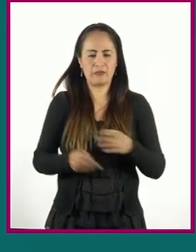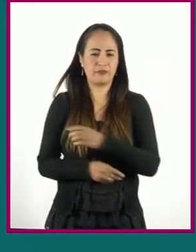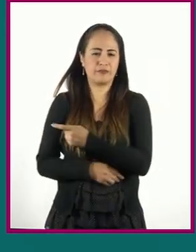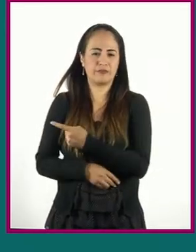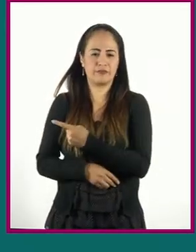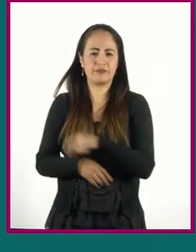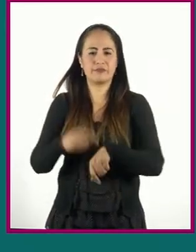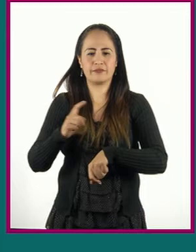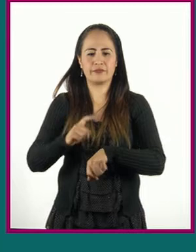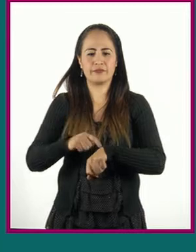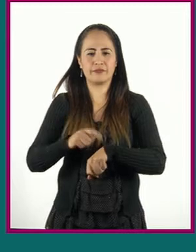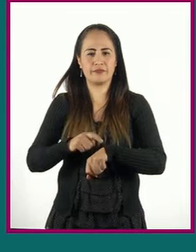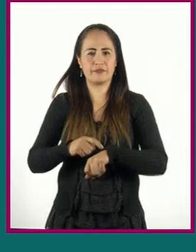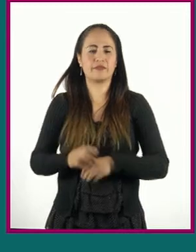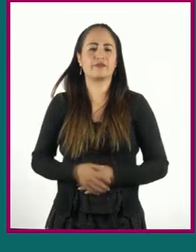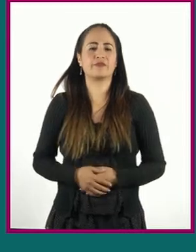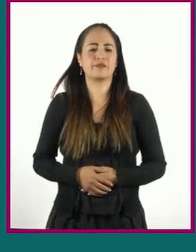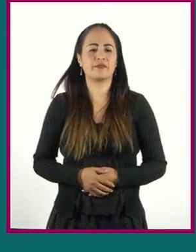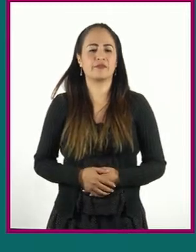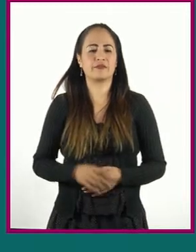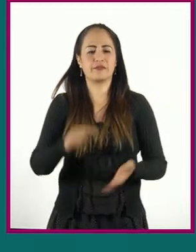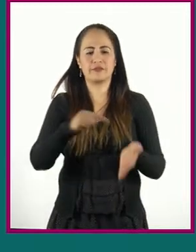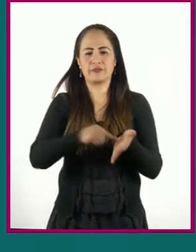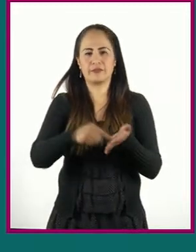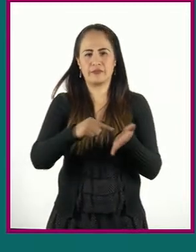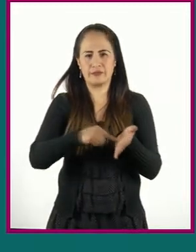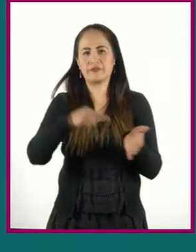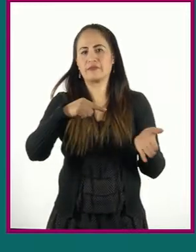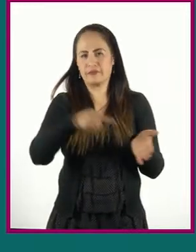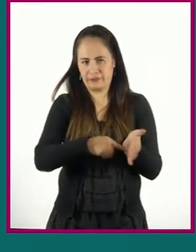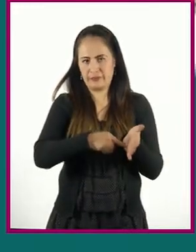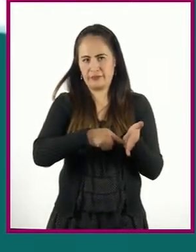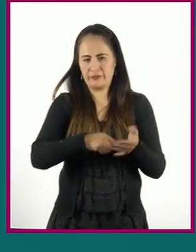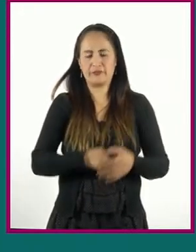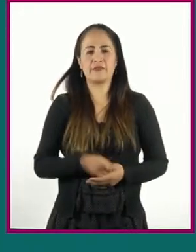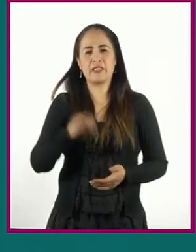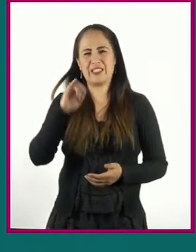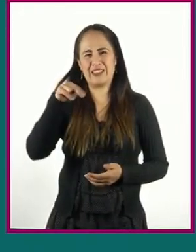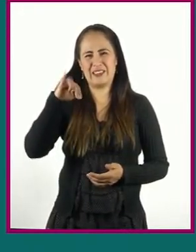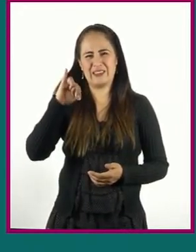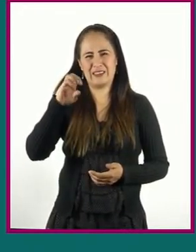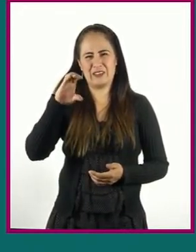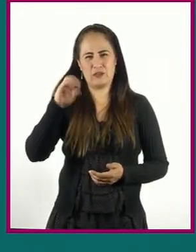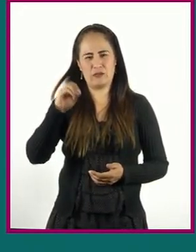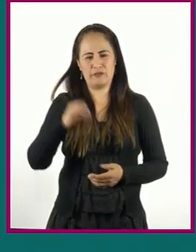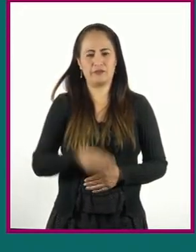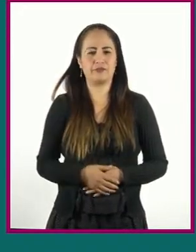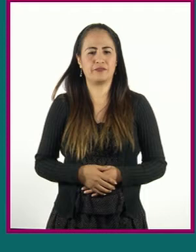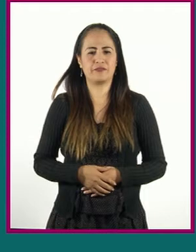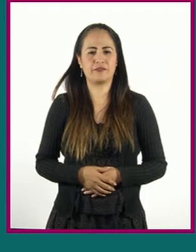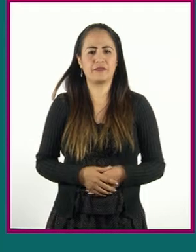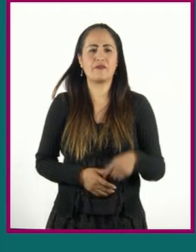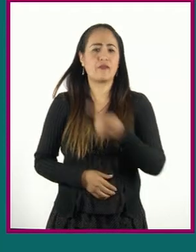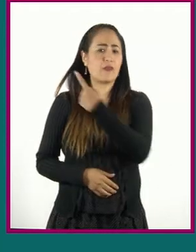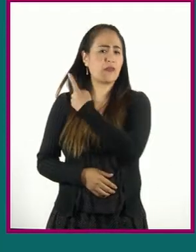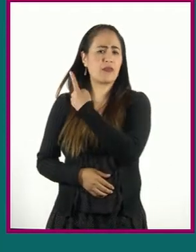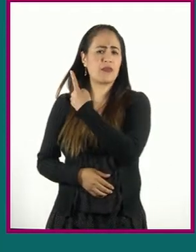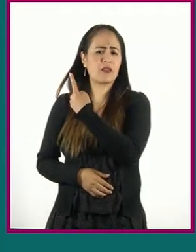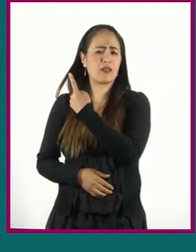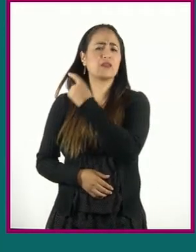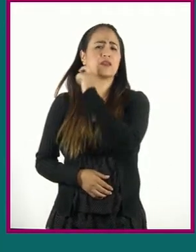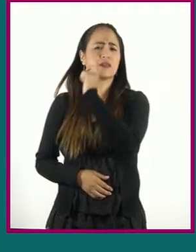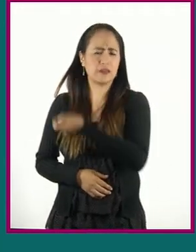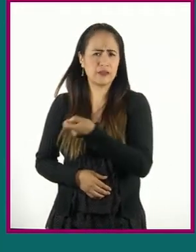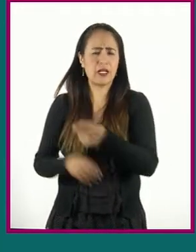reloj temporizador y tecla de puesta en marcha. La fuente de poder se encarga de alimentar con